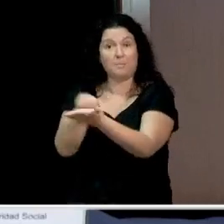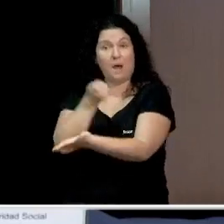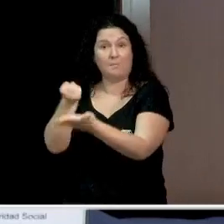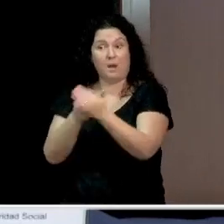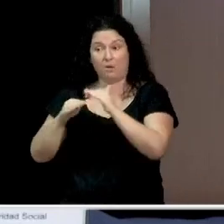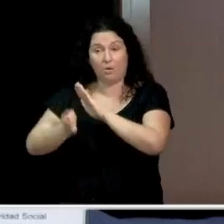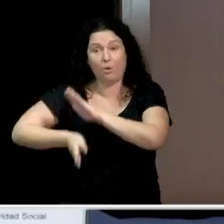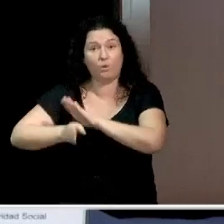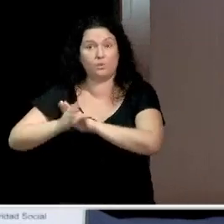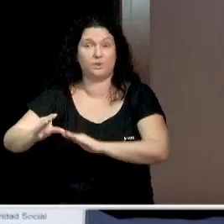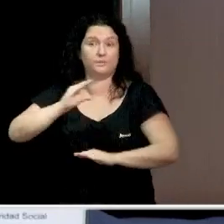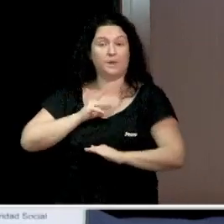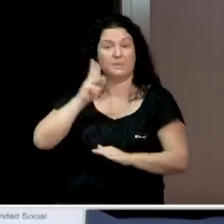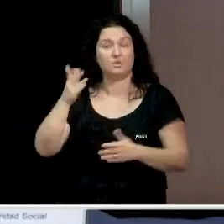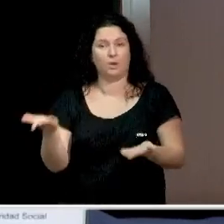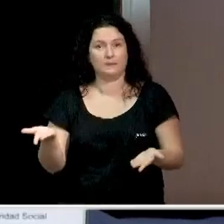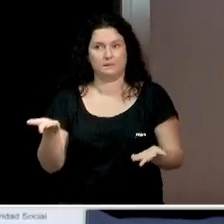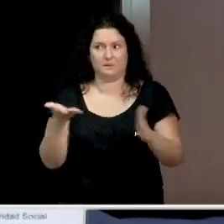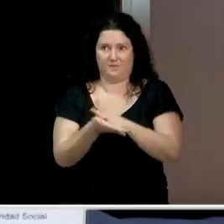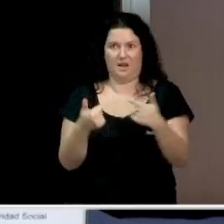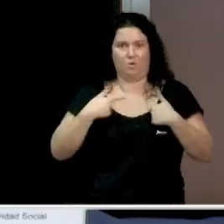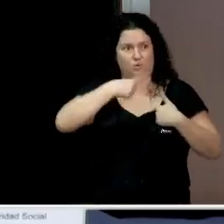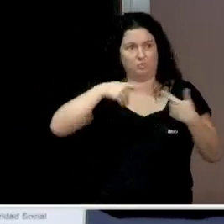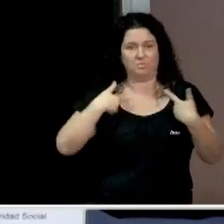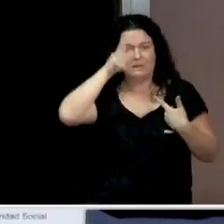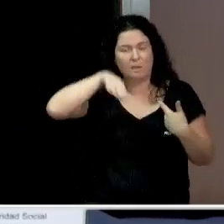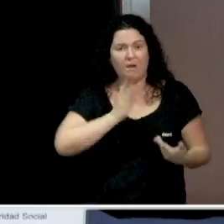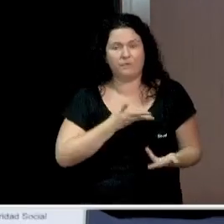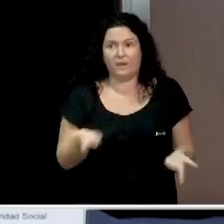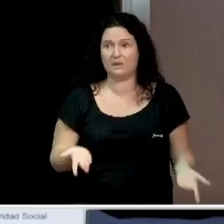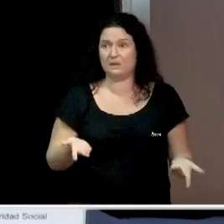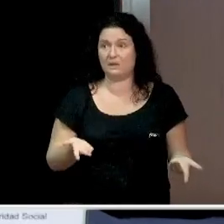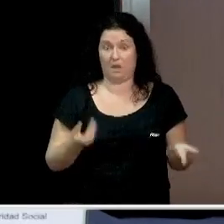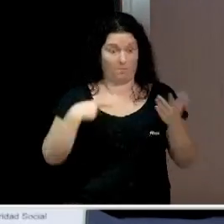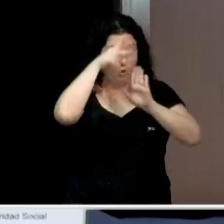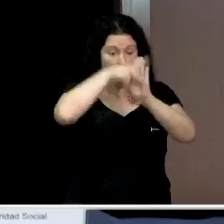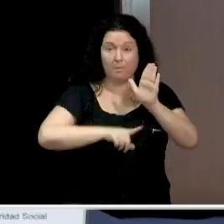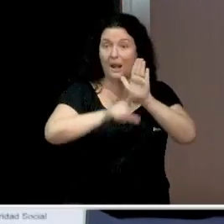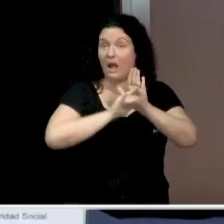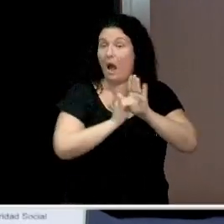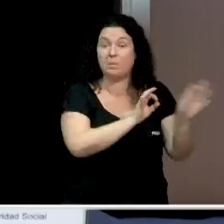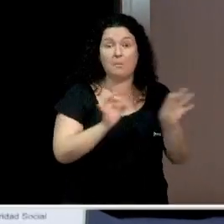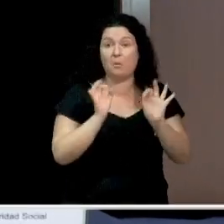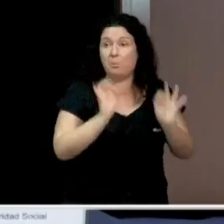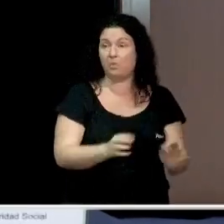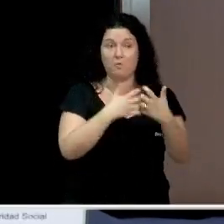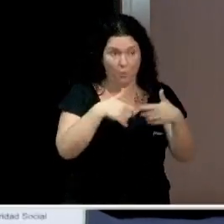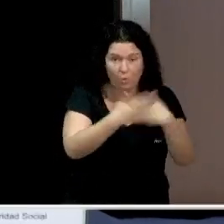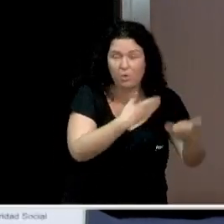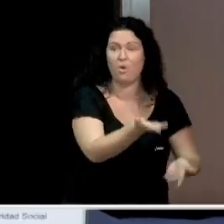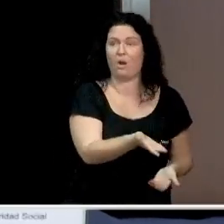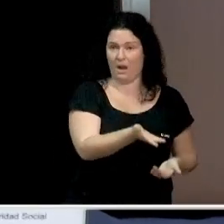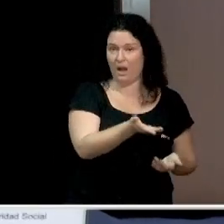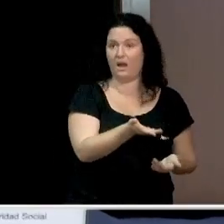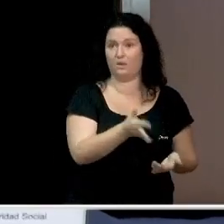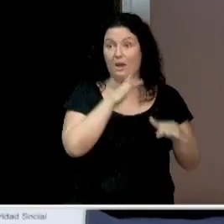nos tiremos piedras en nuestro propio tejado. El marco normativo está listo y debería funcionar. Estamos asistiendo, además, a un